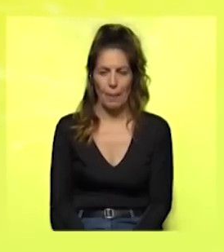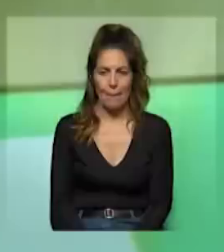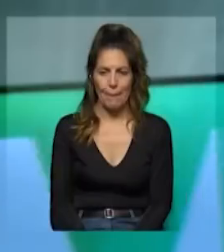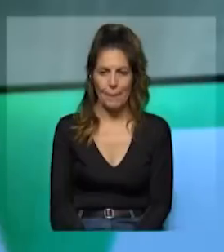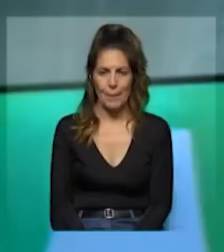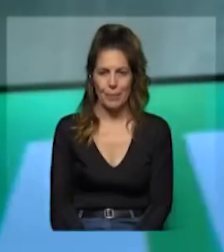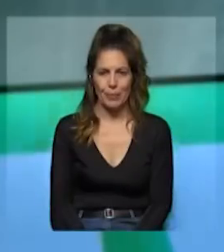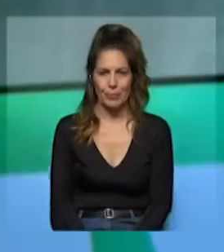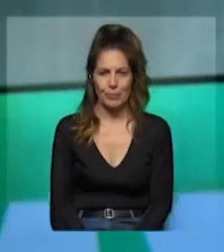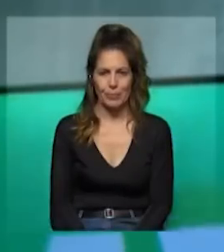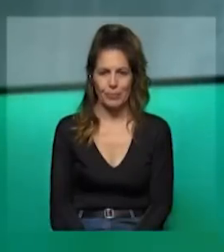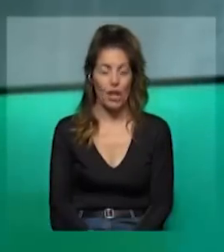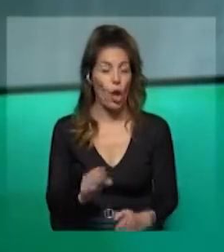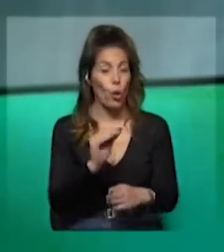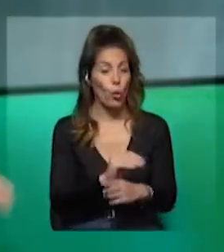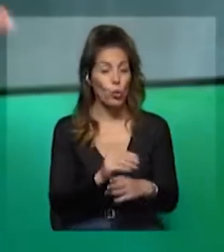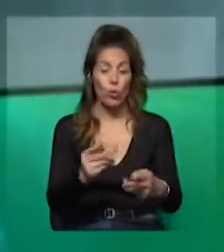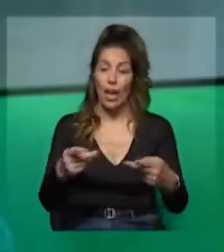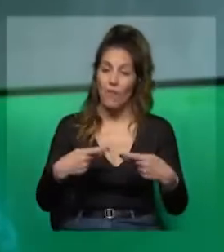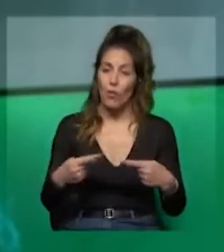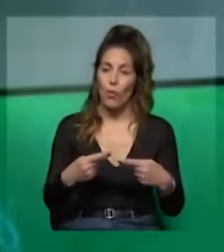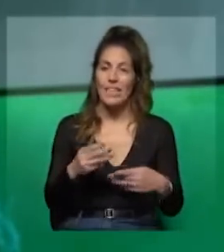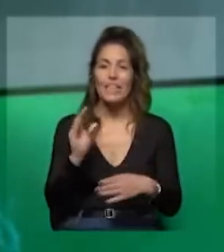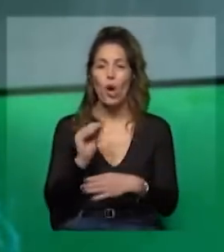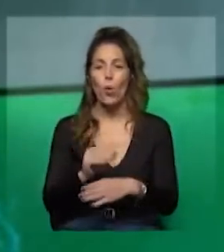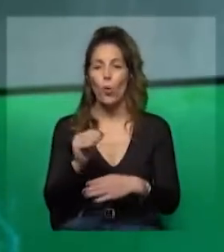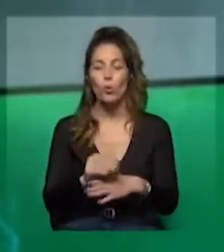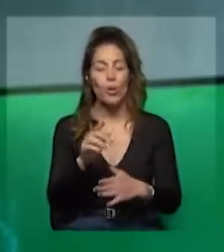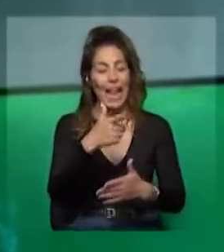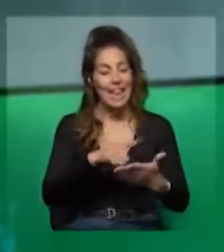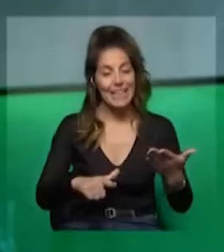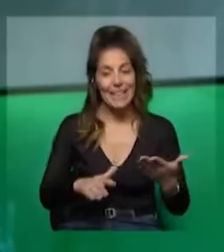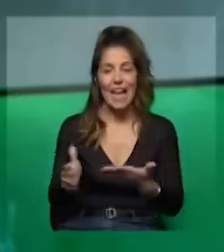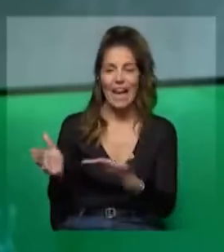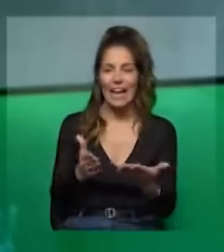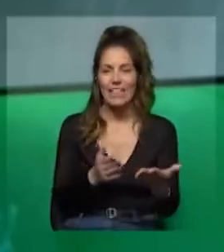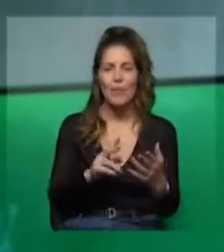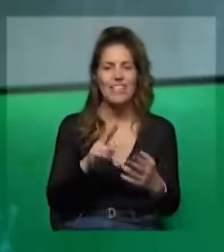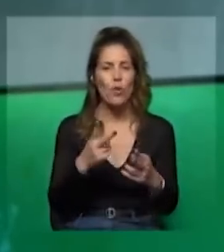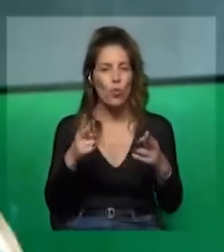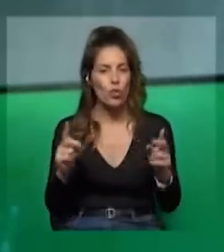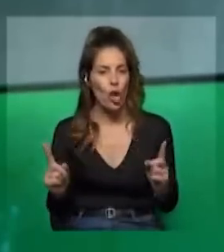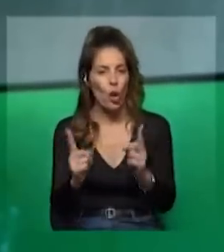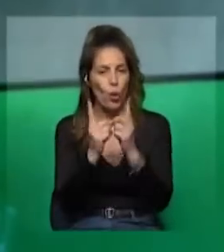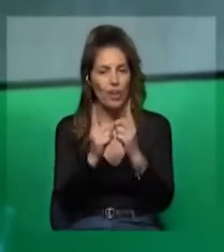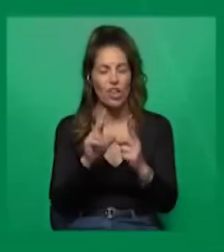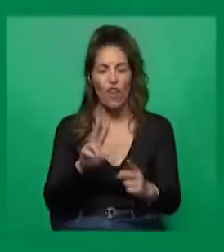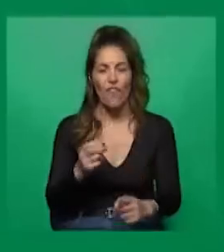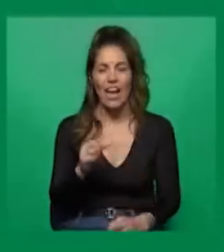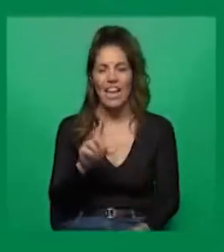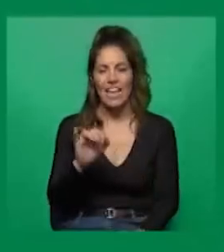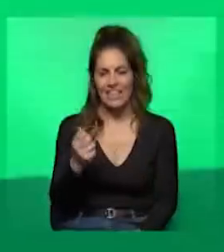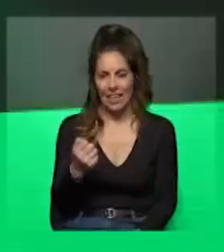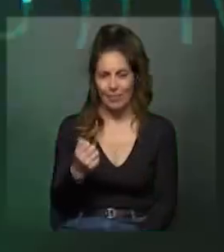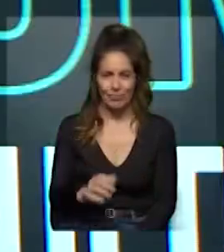equipo y de la cultura futbolística pasamos a la cultura literaria para recibir en este segundo encuentro del día a Valeria Vale cómo